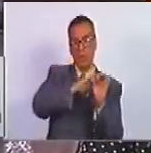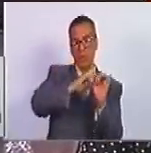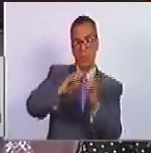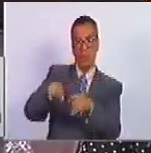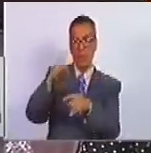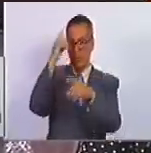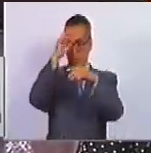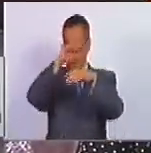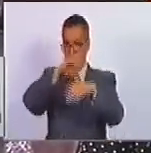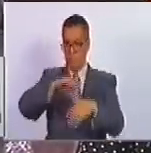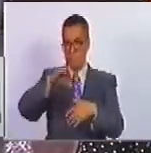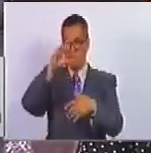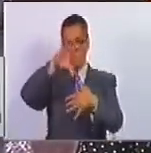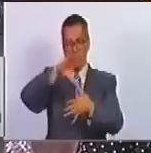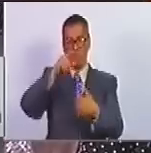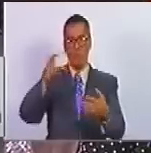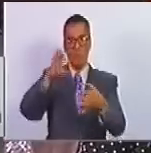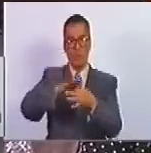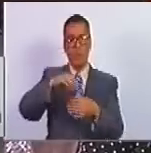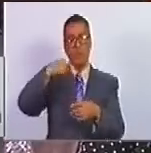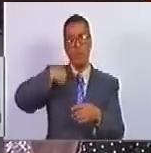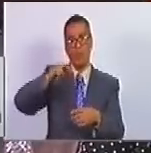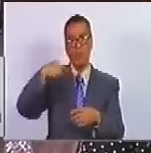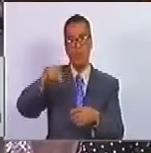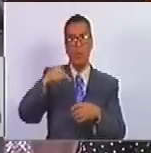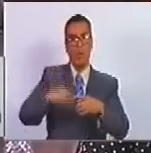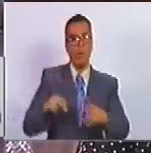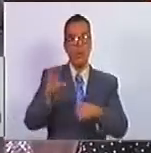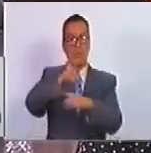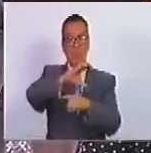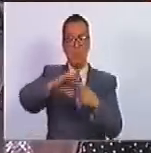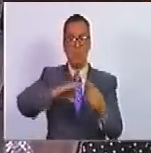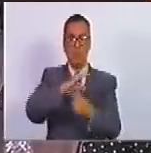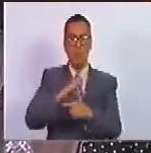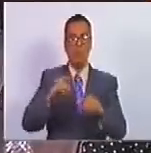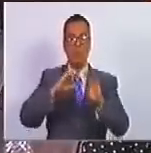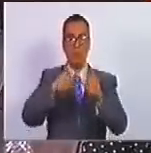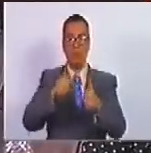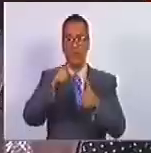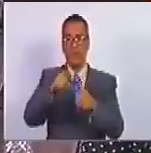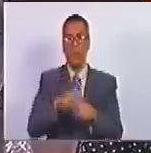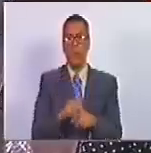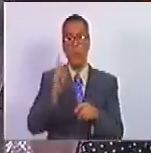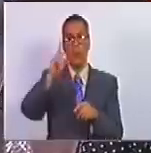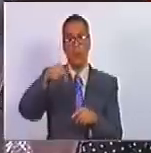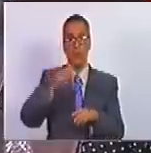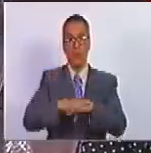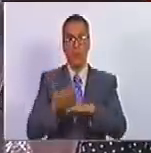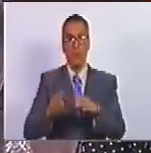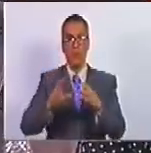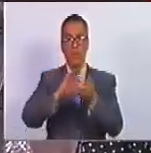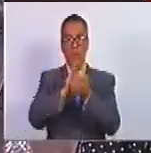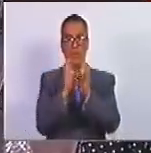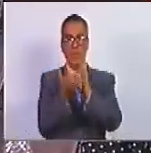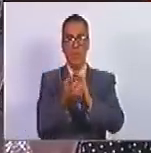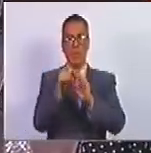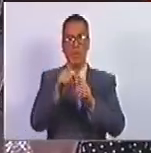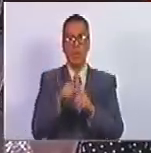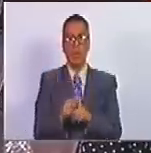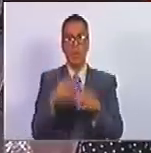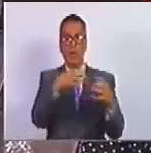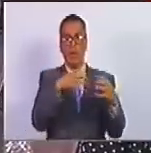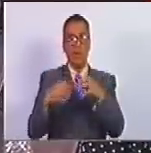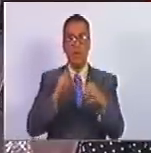Latina como su aliado natural, no solo por razones culturales de origen, sino también porque la geopolítica, la